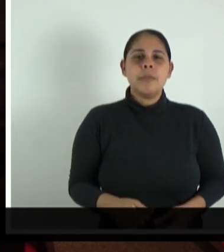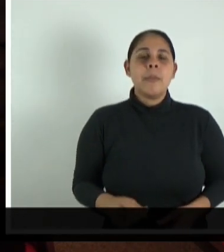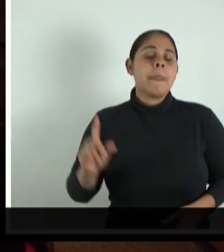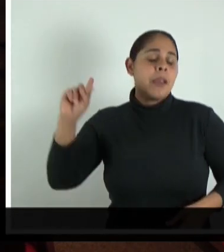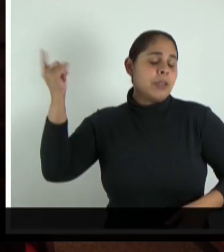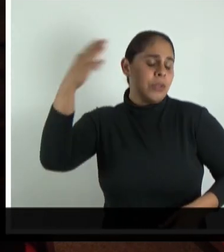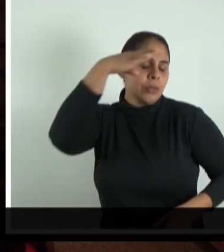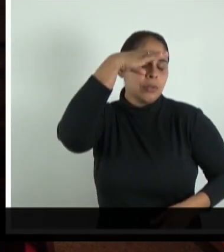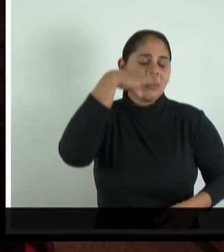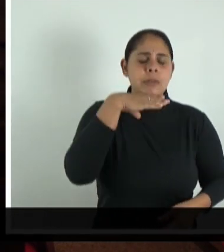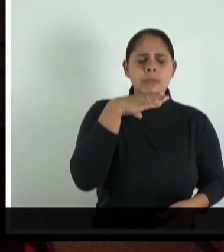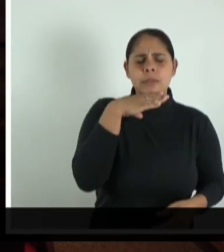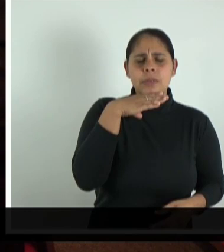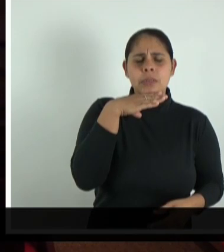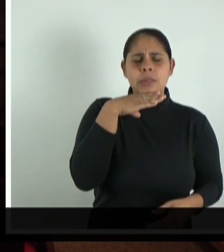Dios el Padre